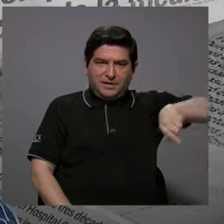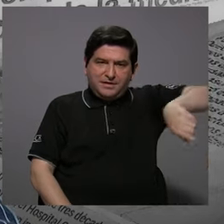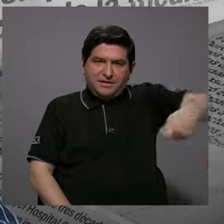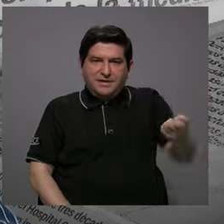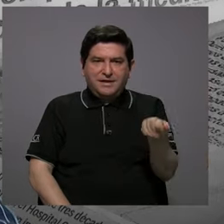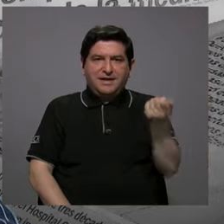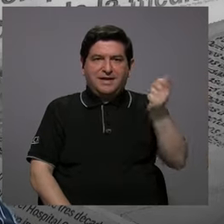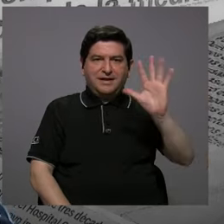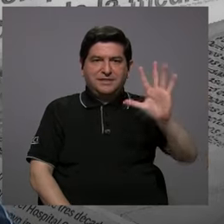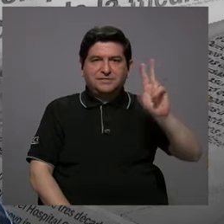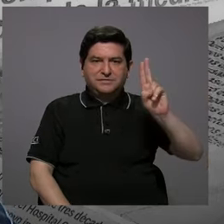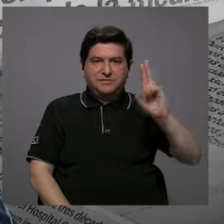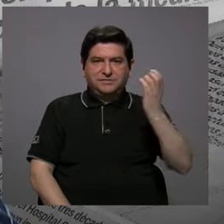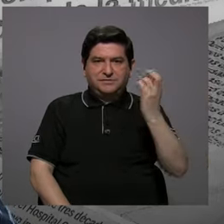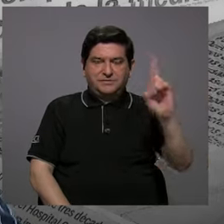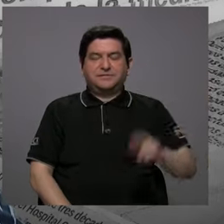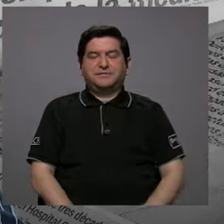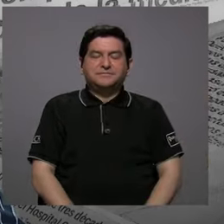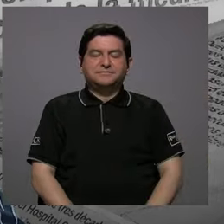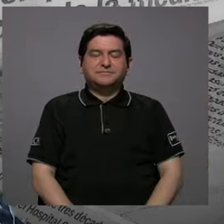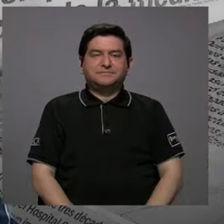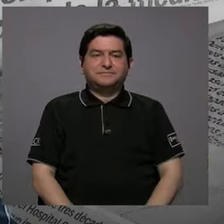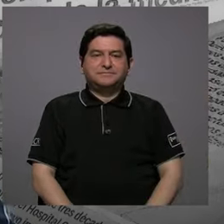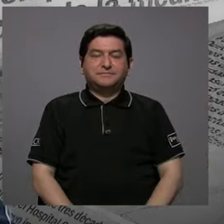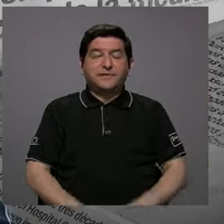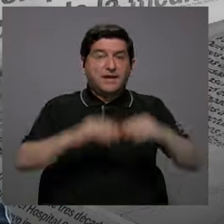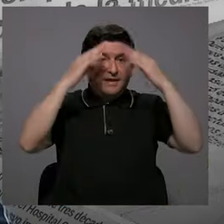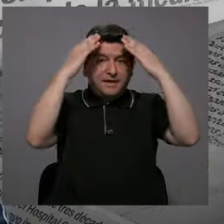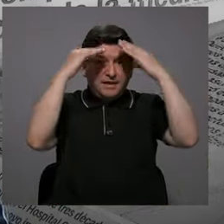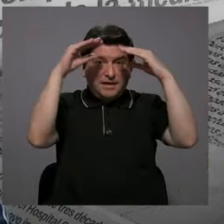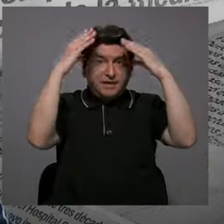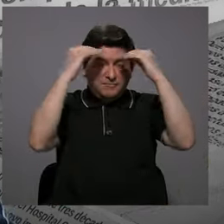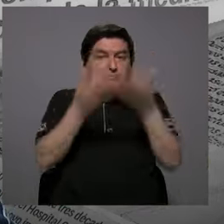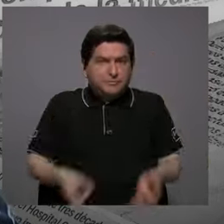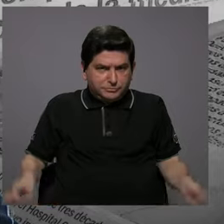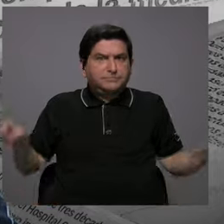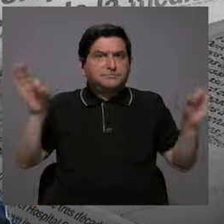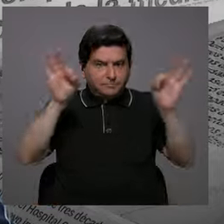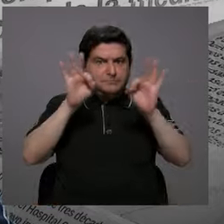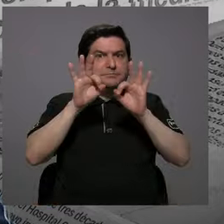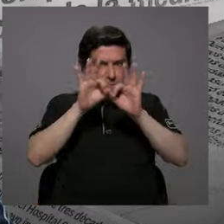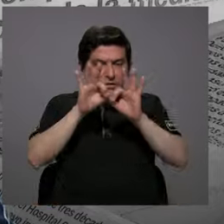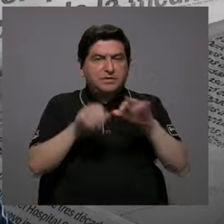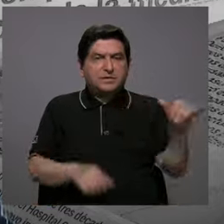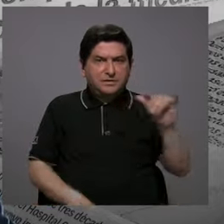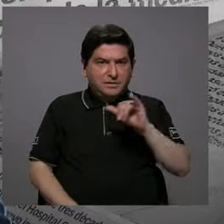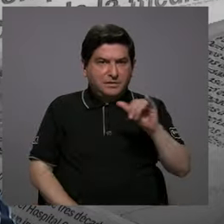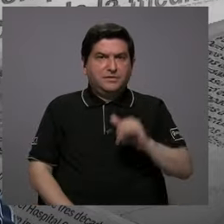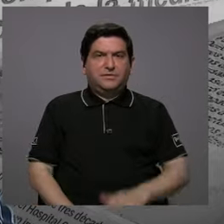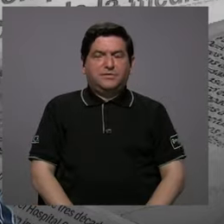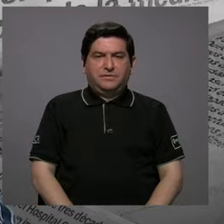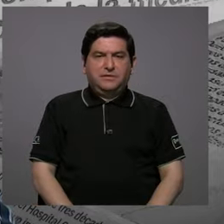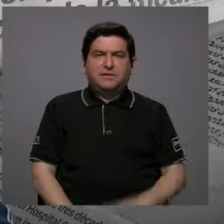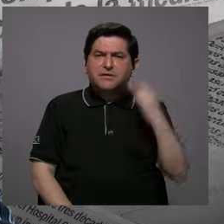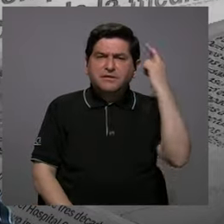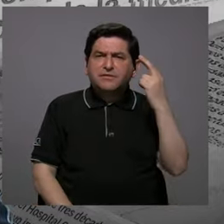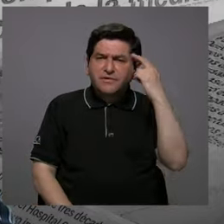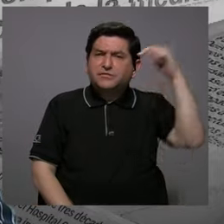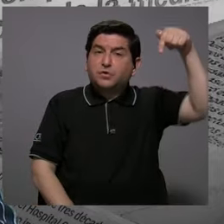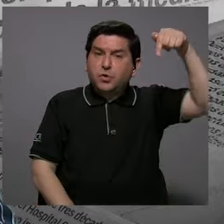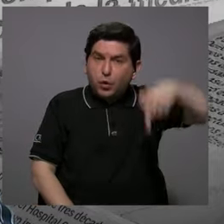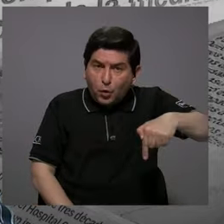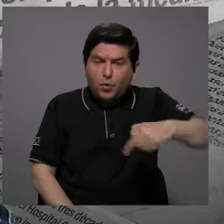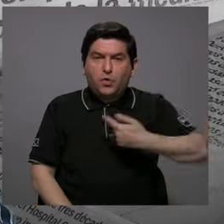por Canal 15 ucr bueno Y como la información también importa importa muchísimo porque hoy en